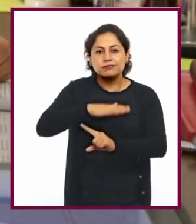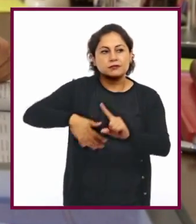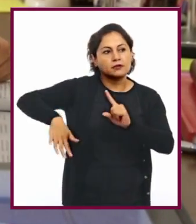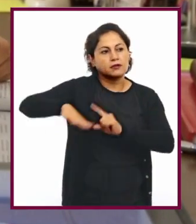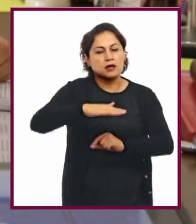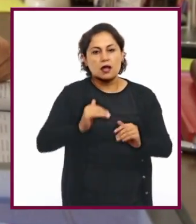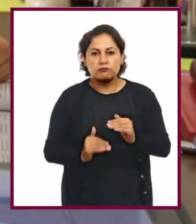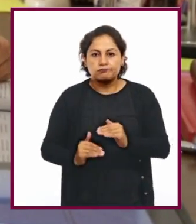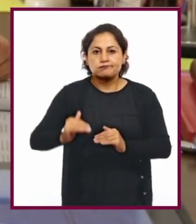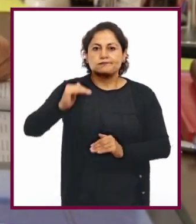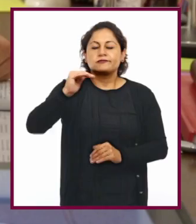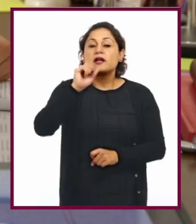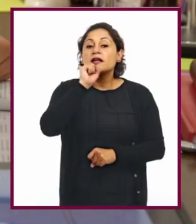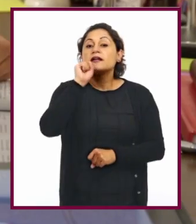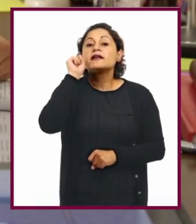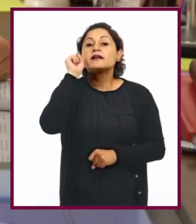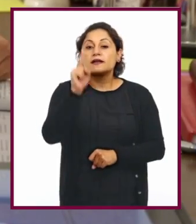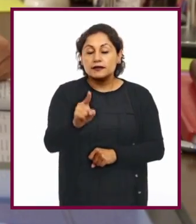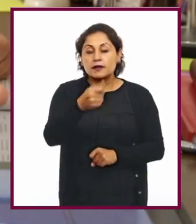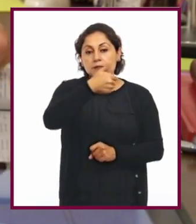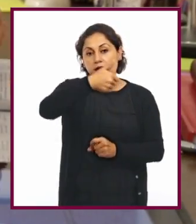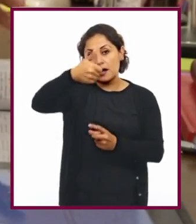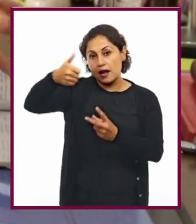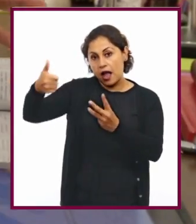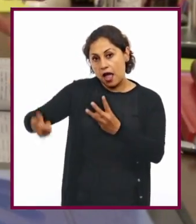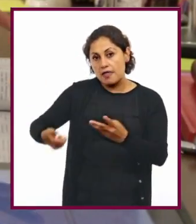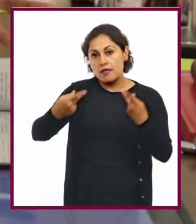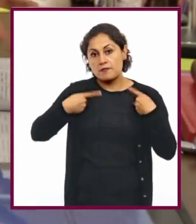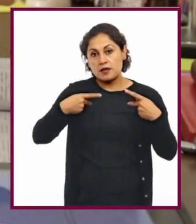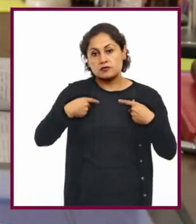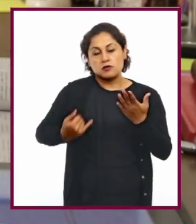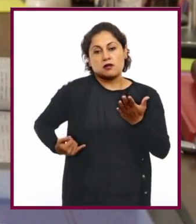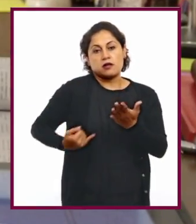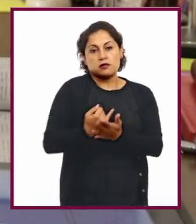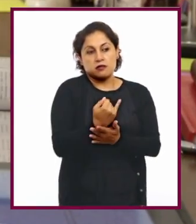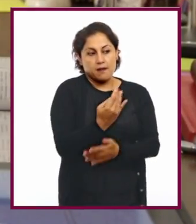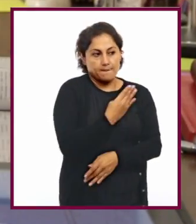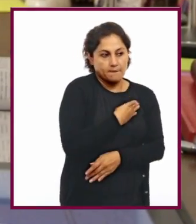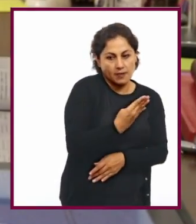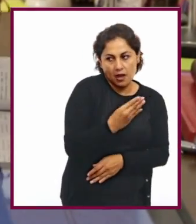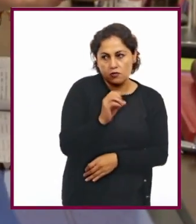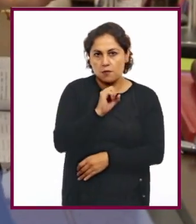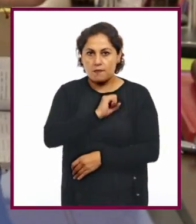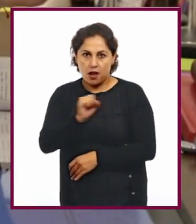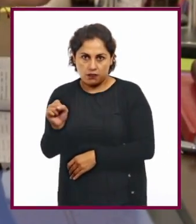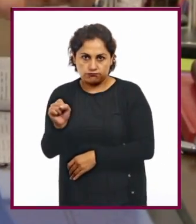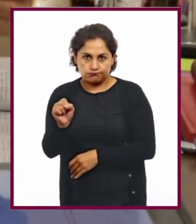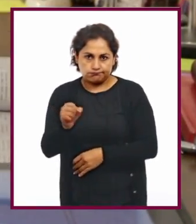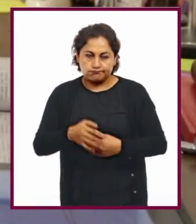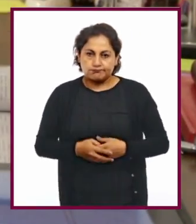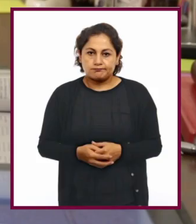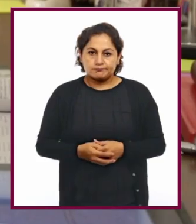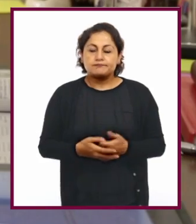en el que crecemos, otro poquito del pensamiento de cada uno para decidir entre el bien o el mal.